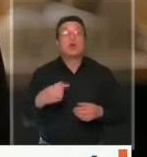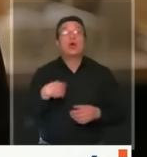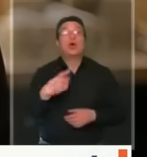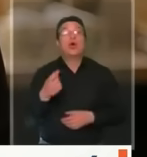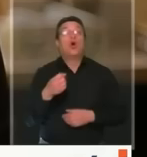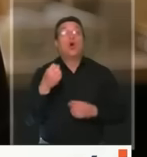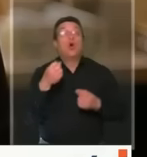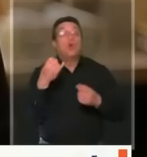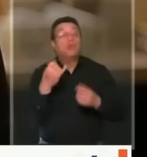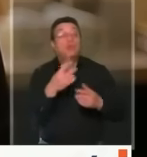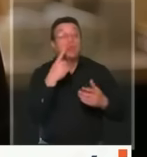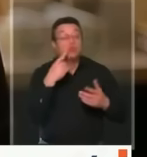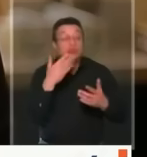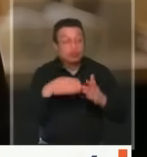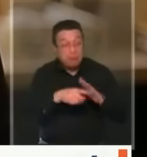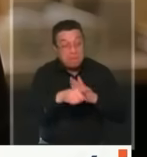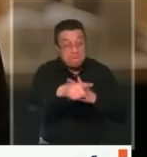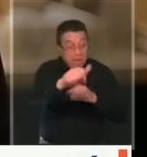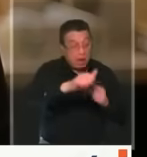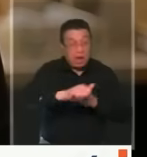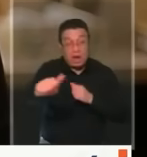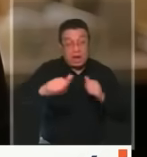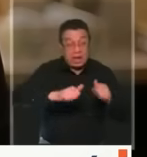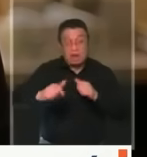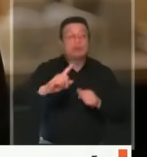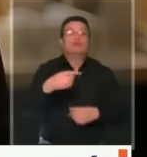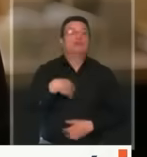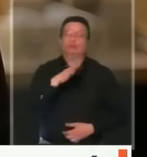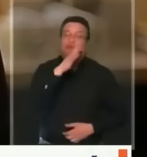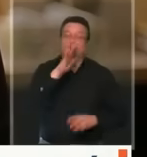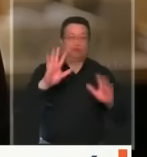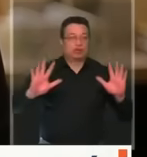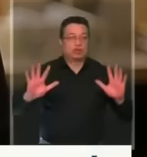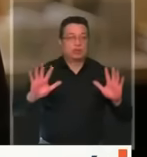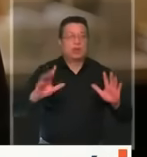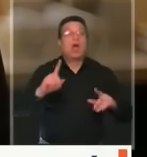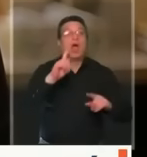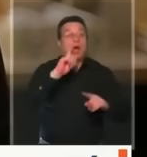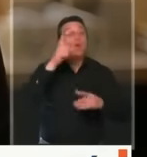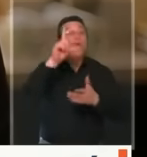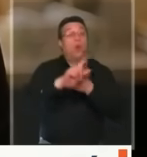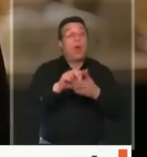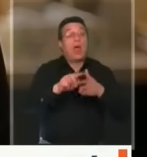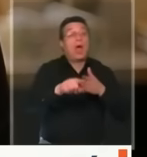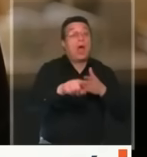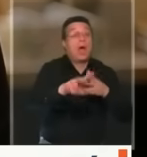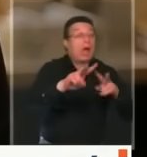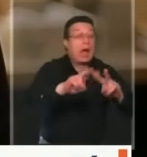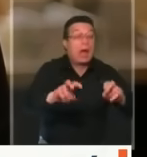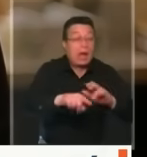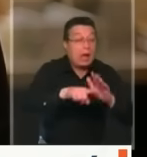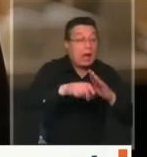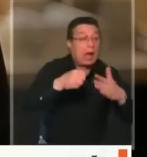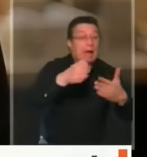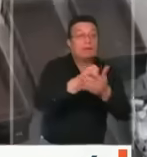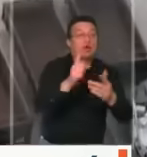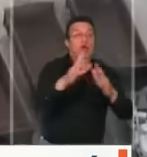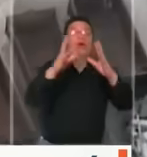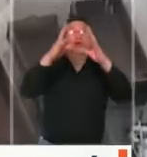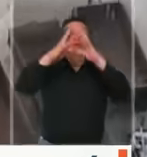Eso no tengo esa precisión. Pero hay un sector que no pudo ser analizado, por. Porque había un